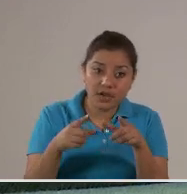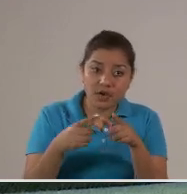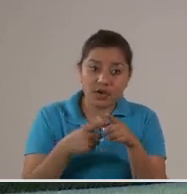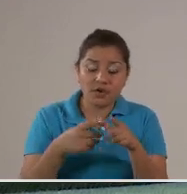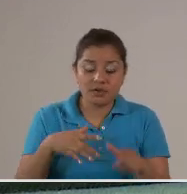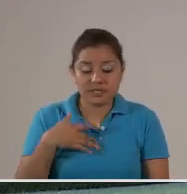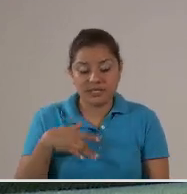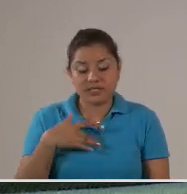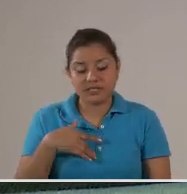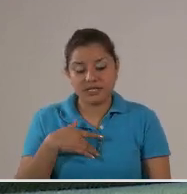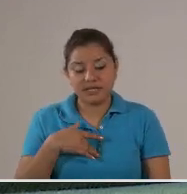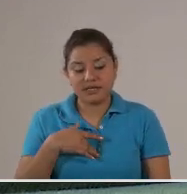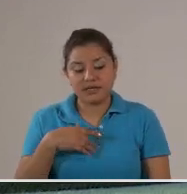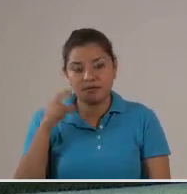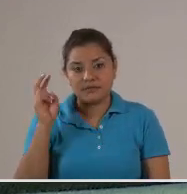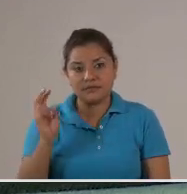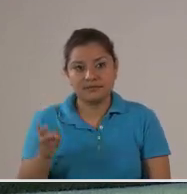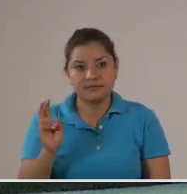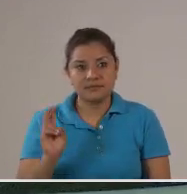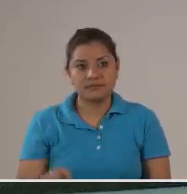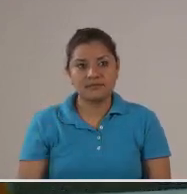Joel Austin al